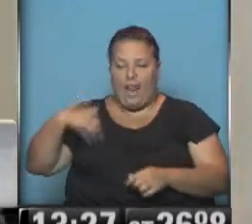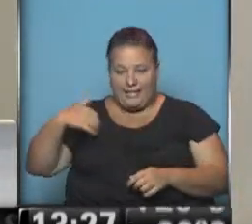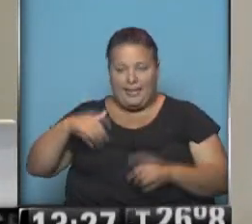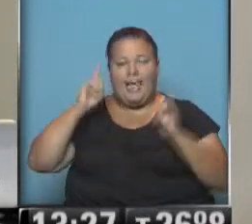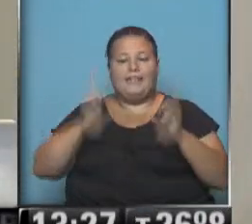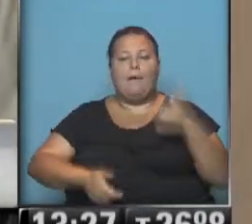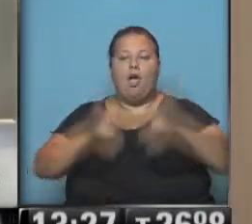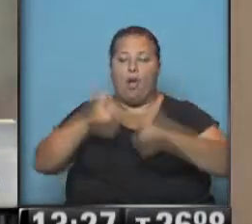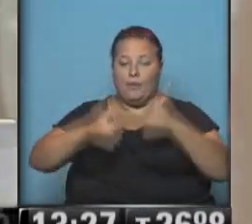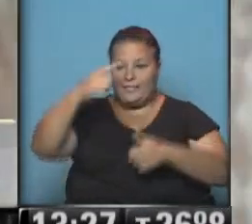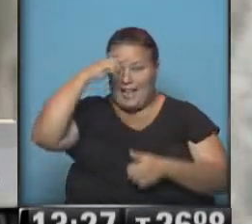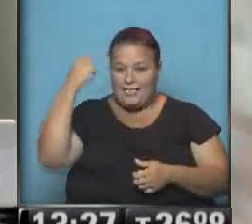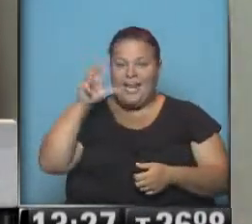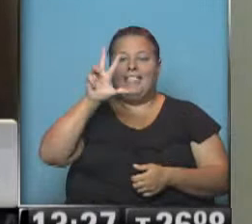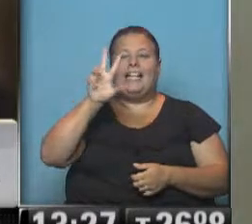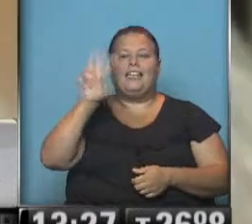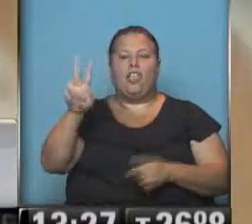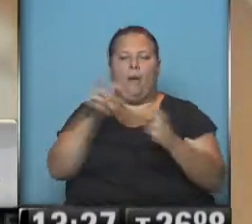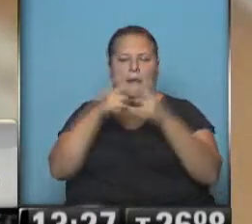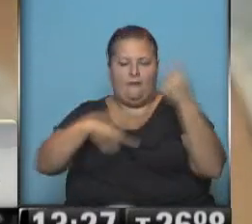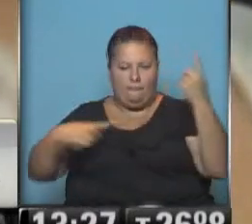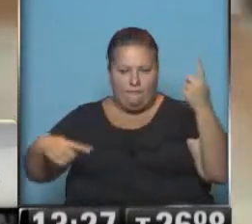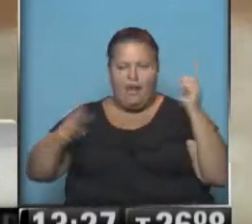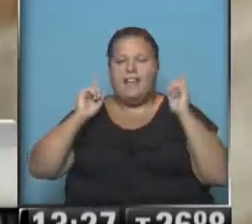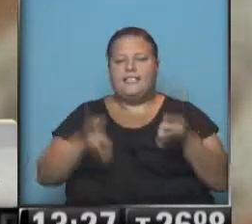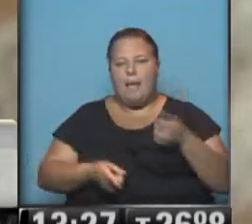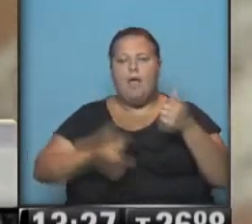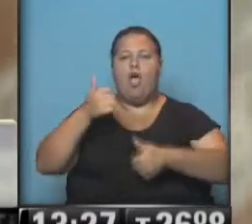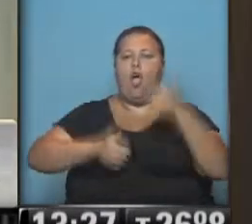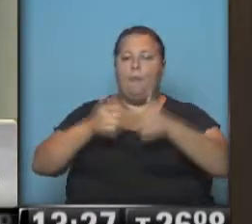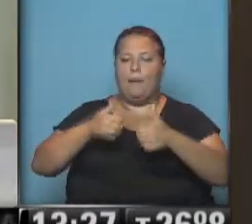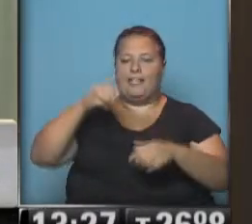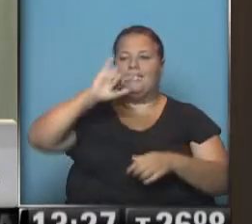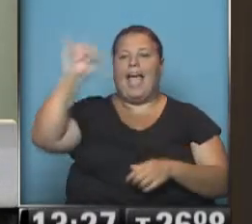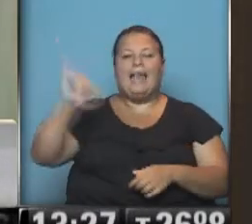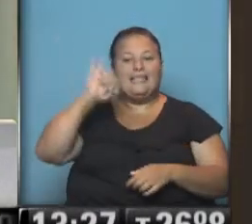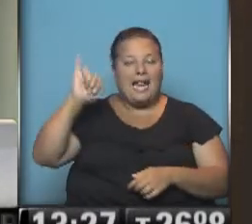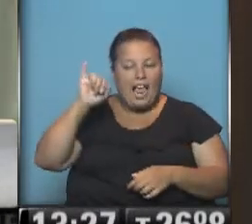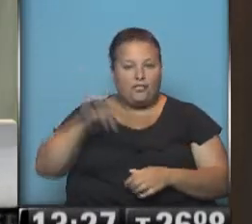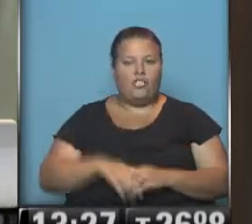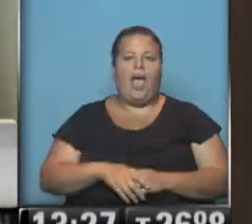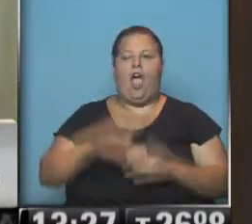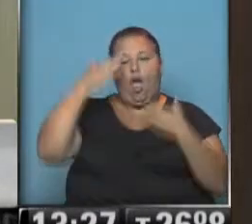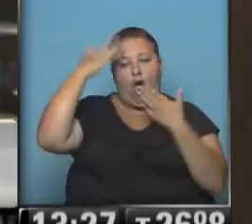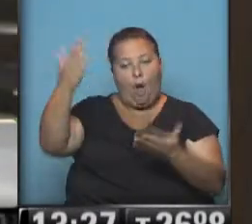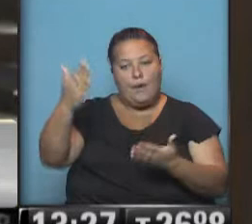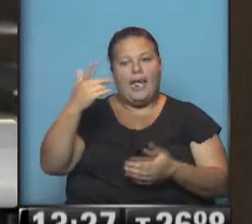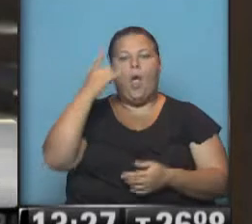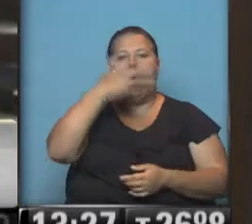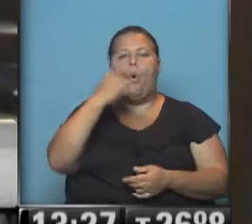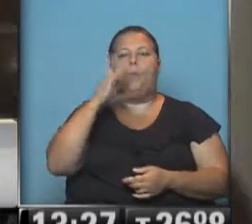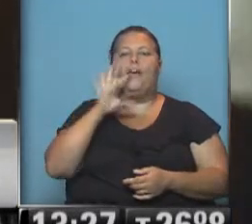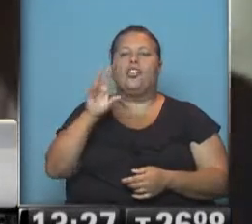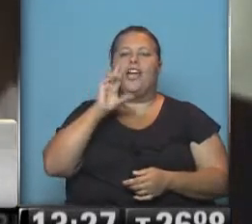en la competencia nacional 32 trabajos hay también una competencia internacional hay un homenaje a humberto ríos el